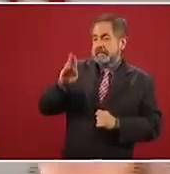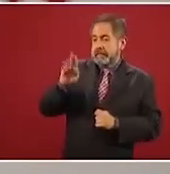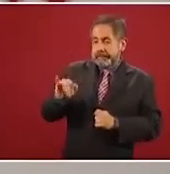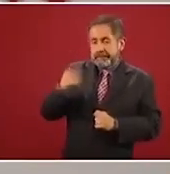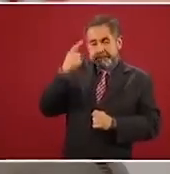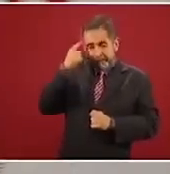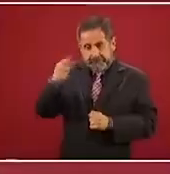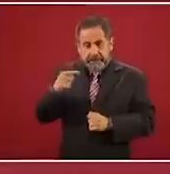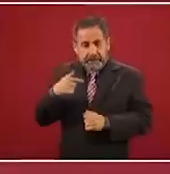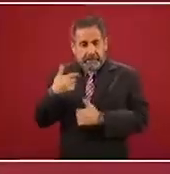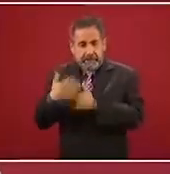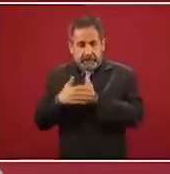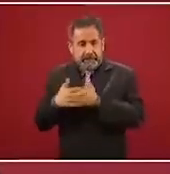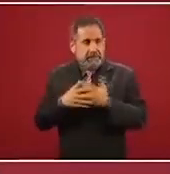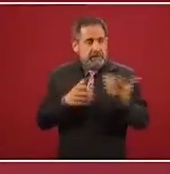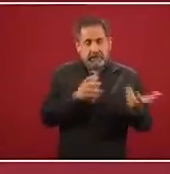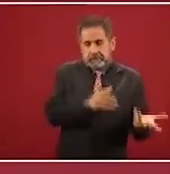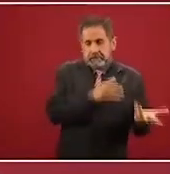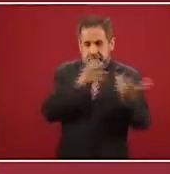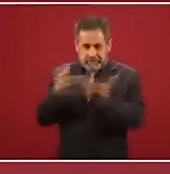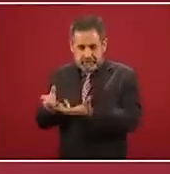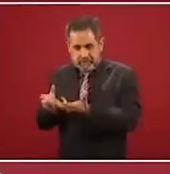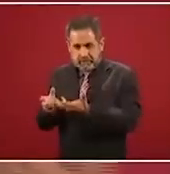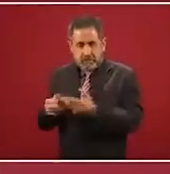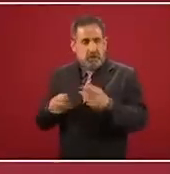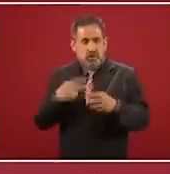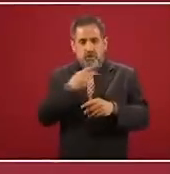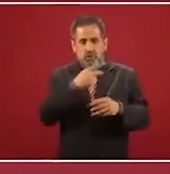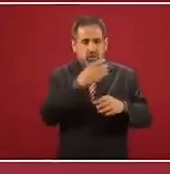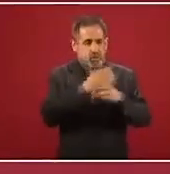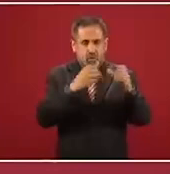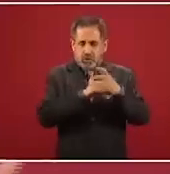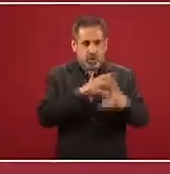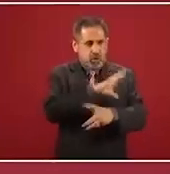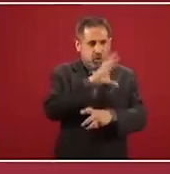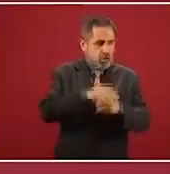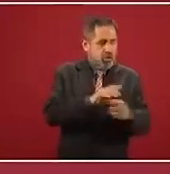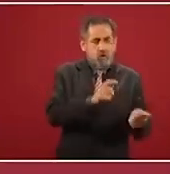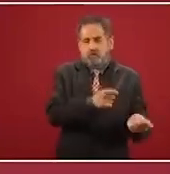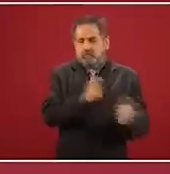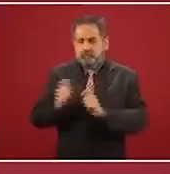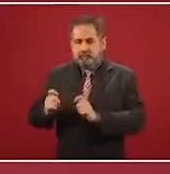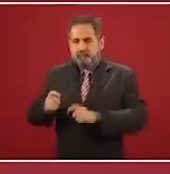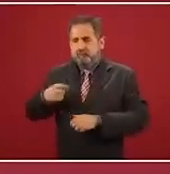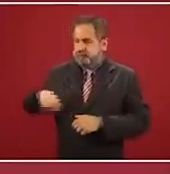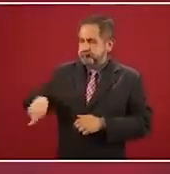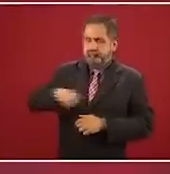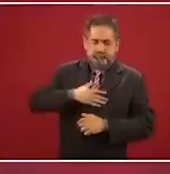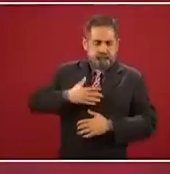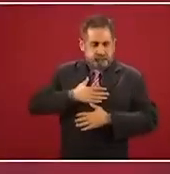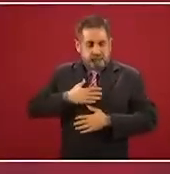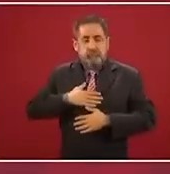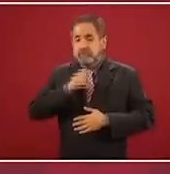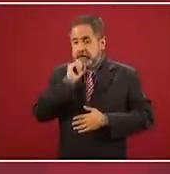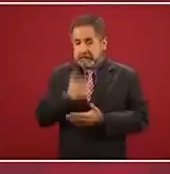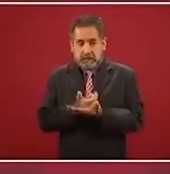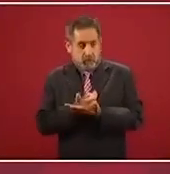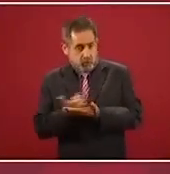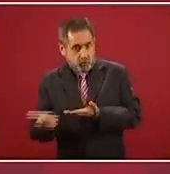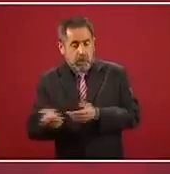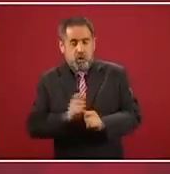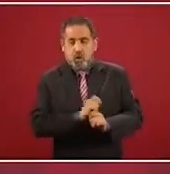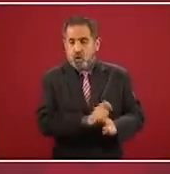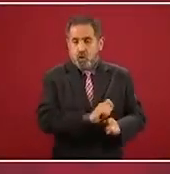para traspasarle su patrimonio, sus instalaciones, la nómina,